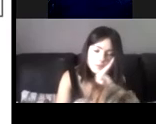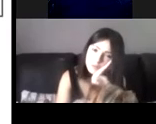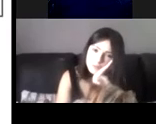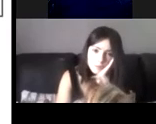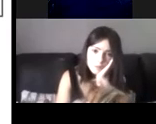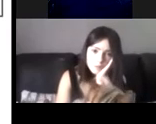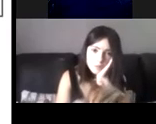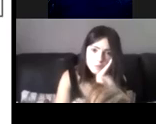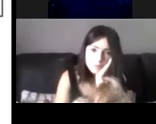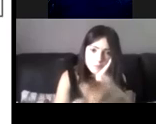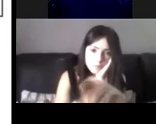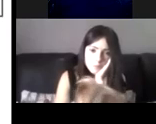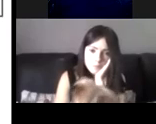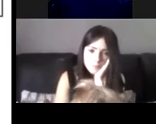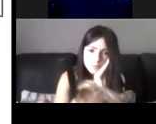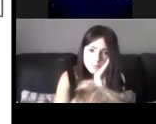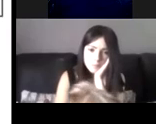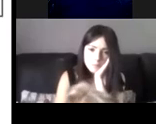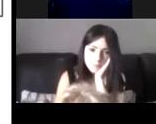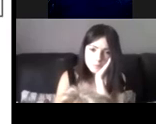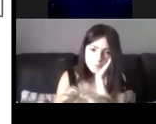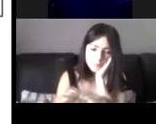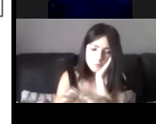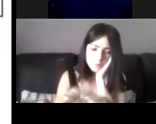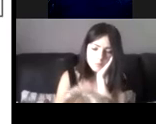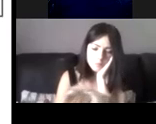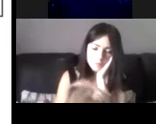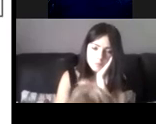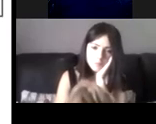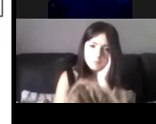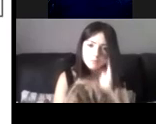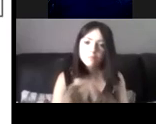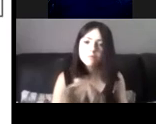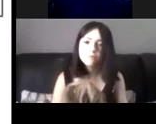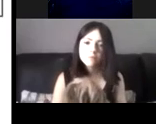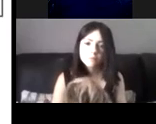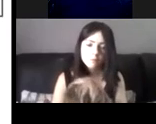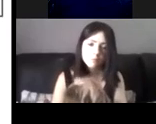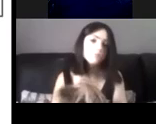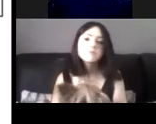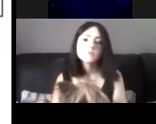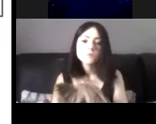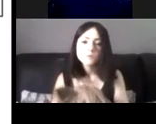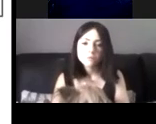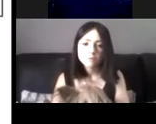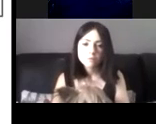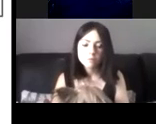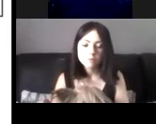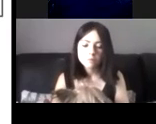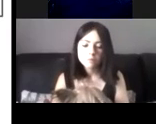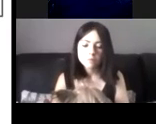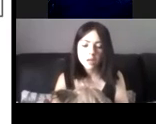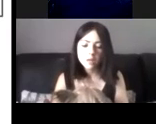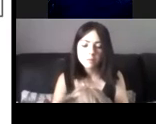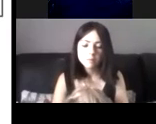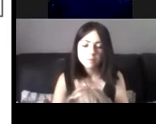idea del sector popular, cierto, de nuestro país que accede a este tipo de periódicos. Entonces, ese es el análisis que tenemos que hacer en la prueba